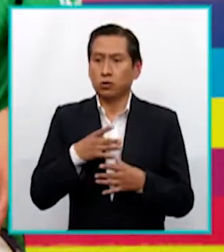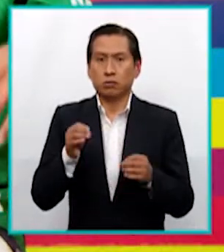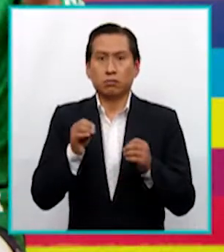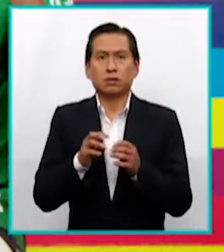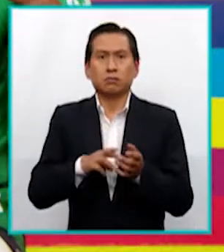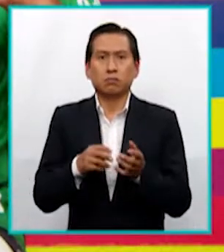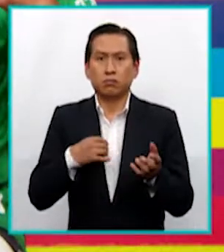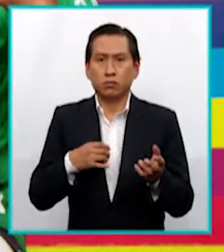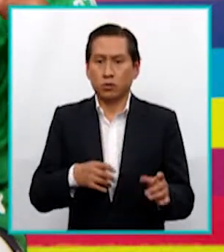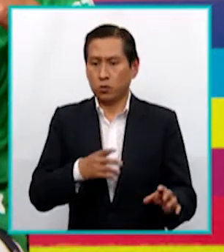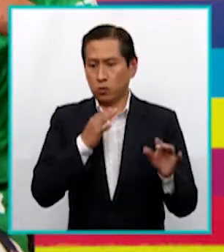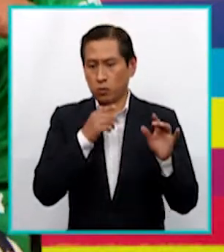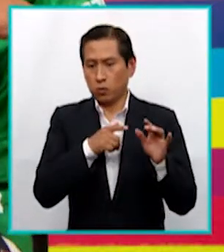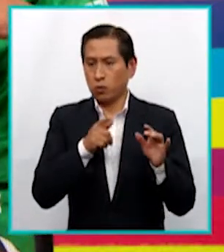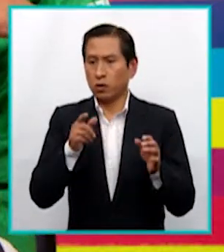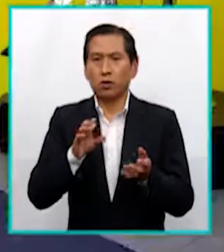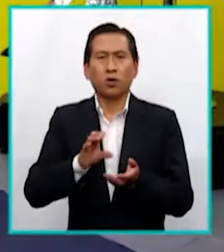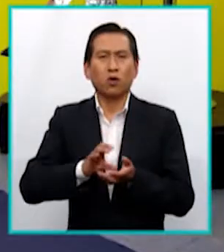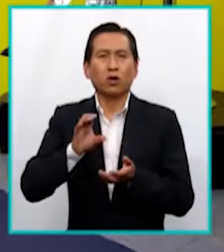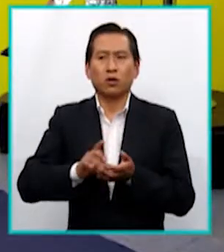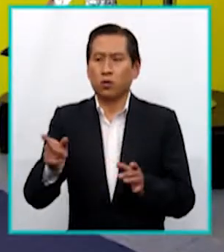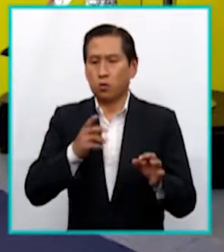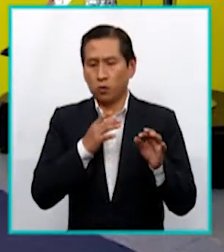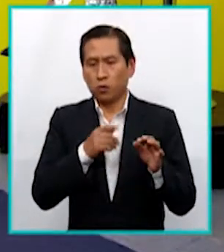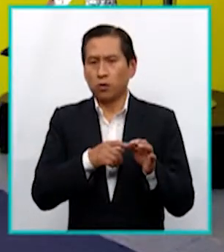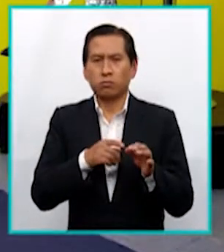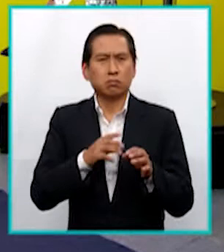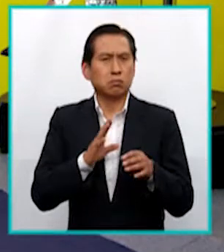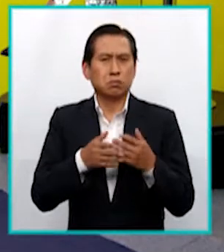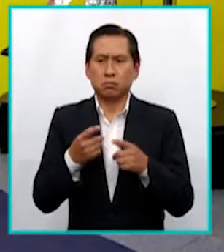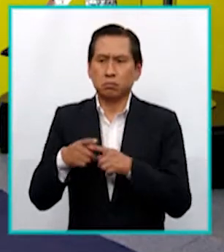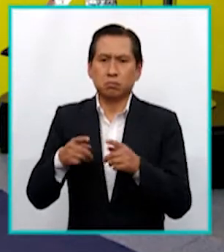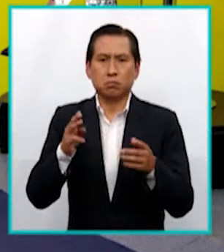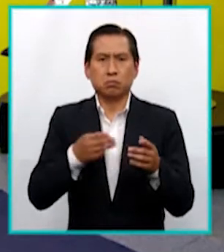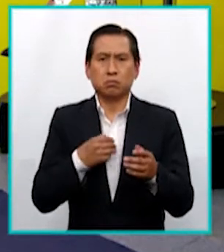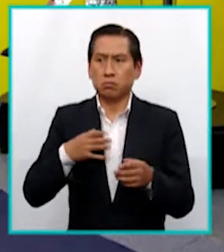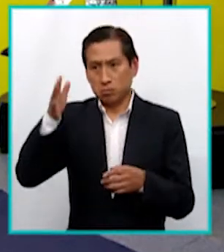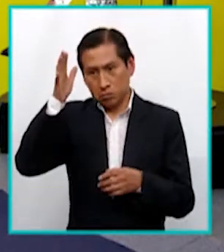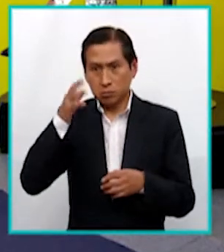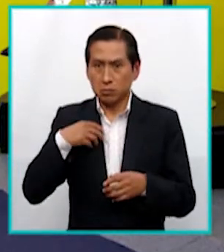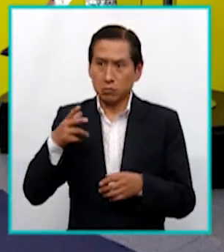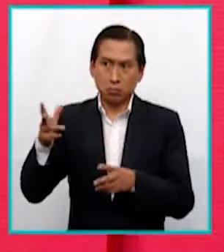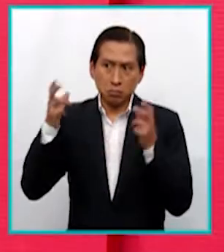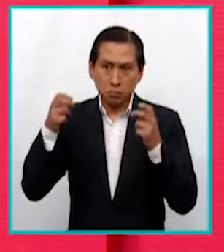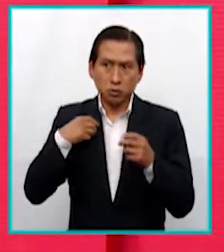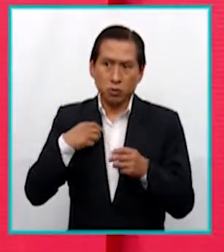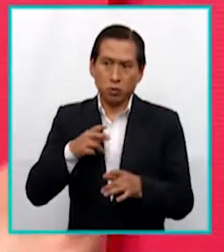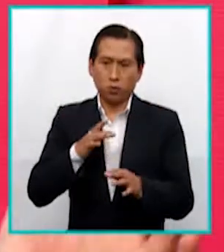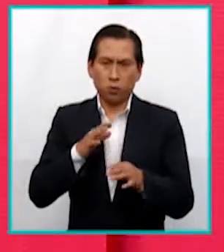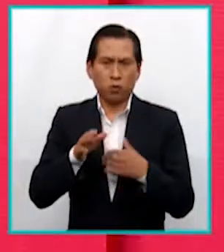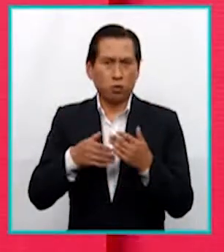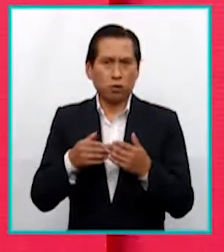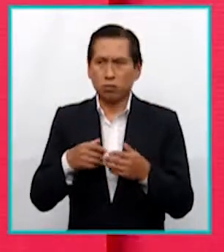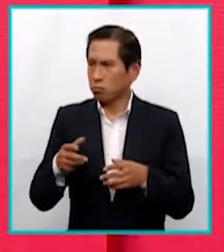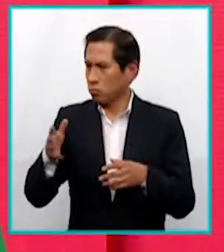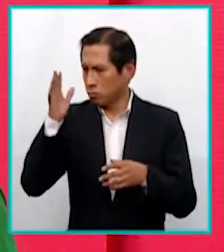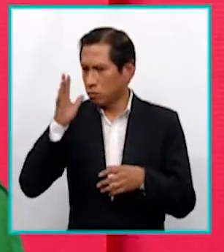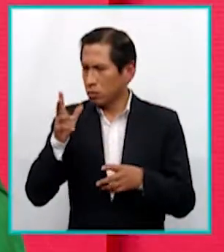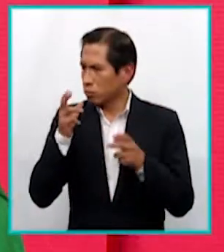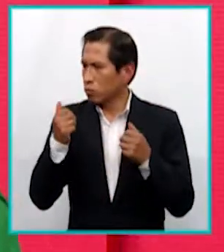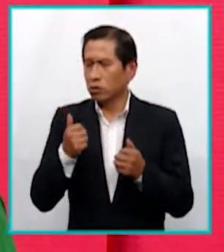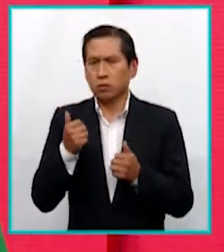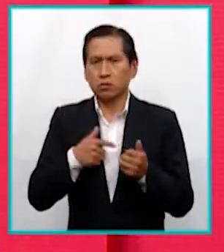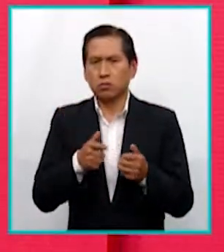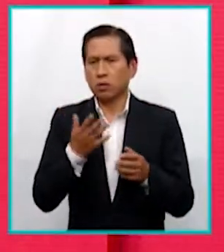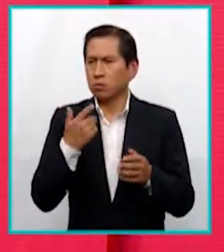mucho era agarrar la flauta dulce del colegio y toda la música que escuchaban mis papás yo me ponía a tocarla. ¿Toda la que escuchaban tus papás? ¿Qué escuchaban